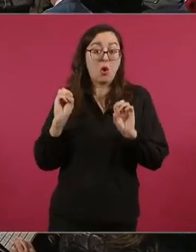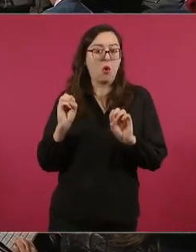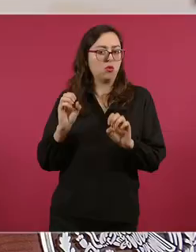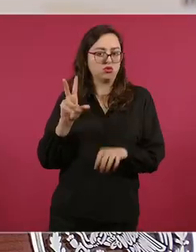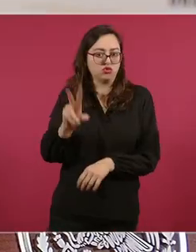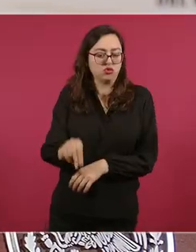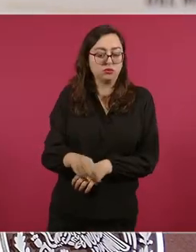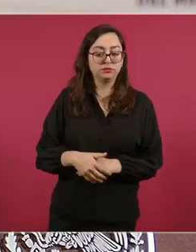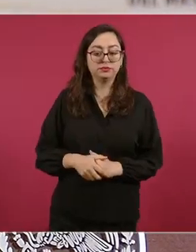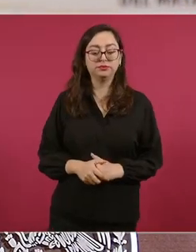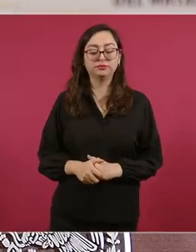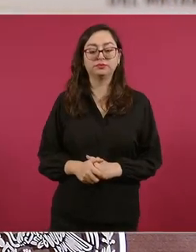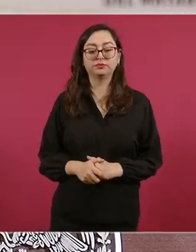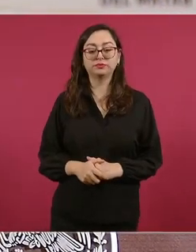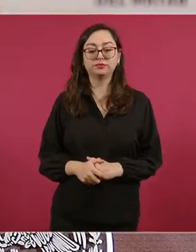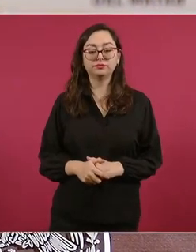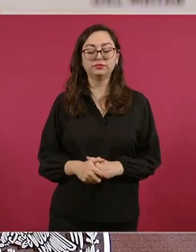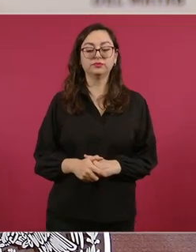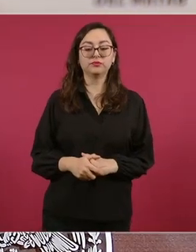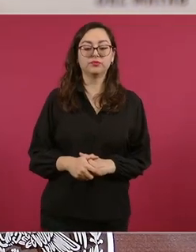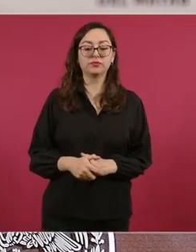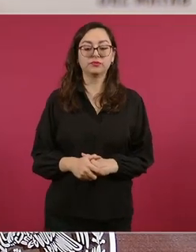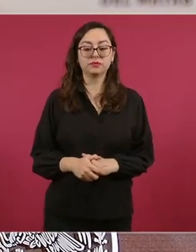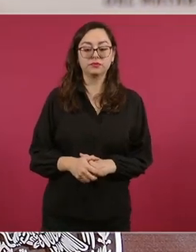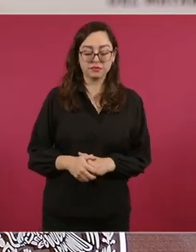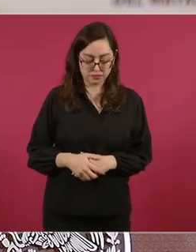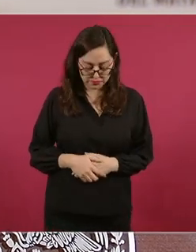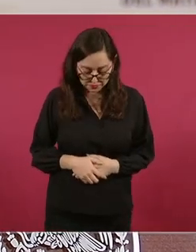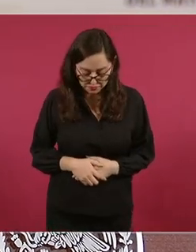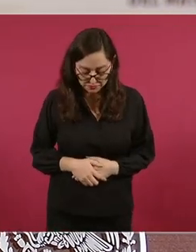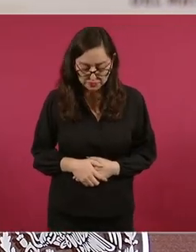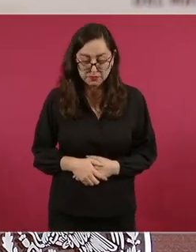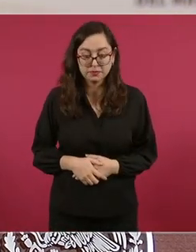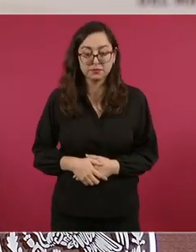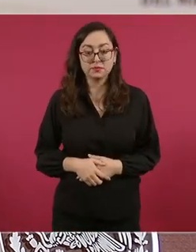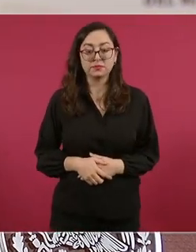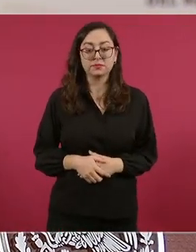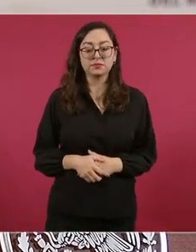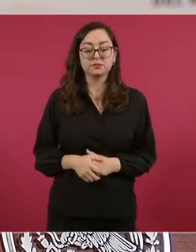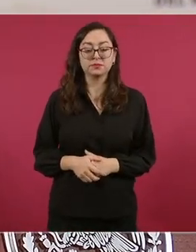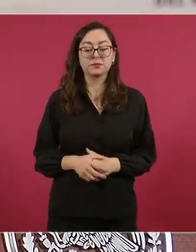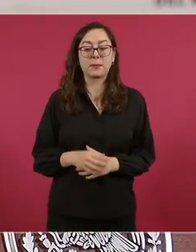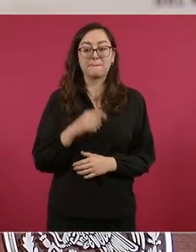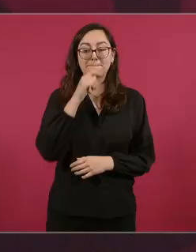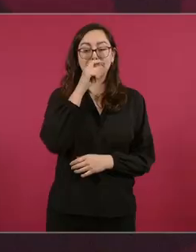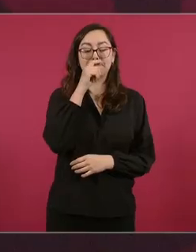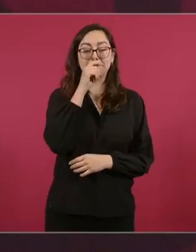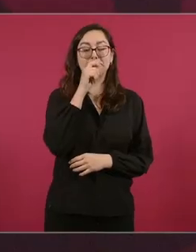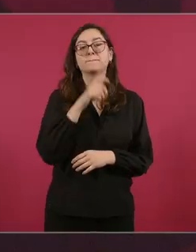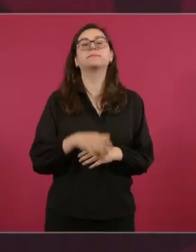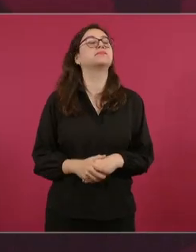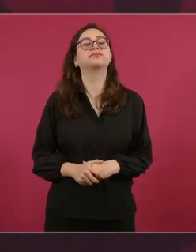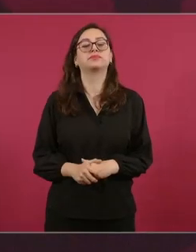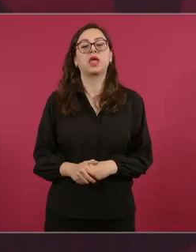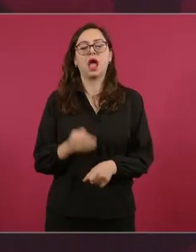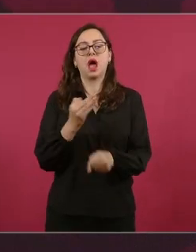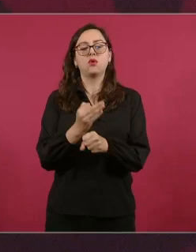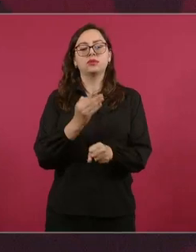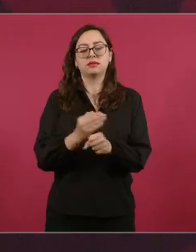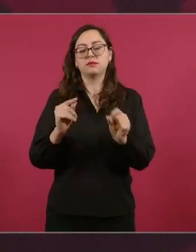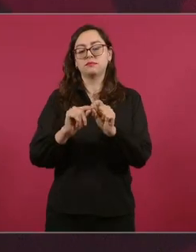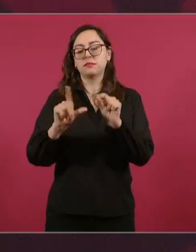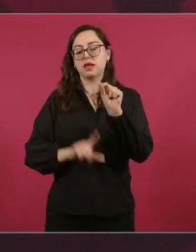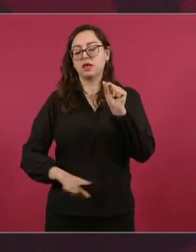finanzas públicas están sanas completamente, al grado de que